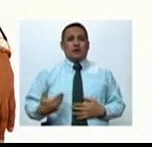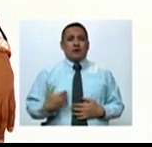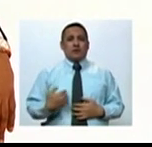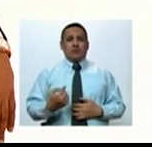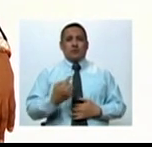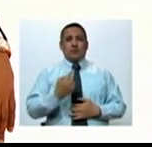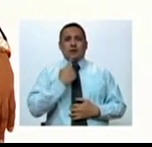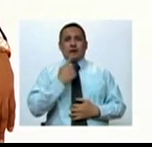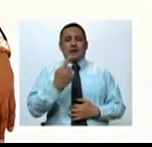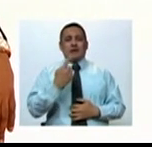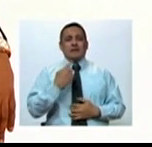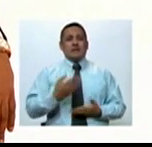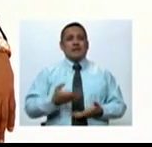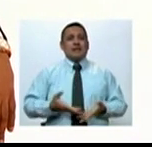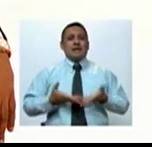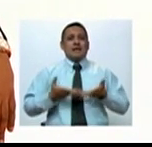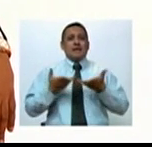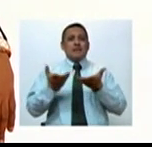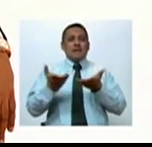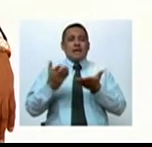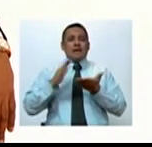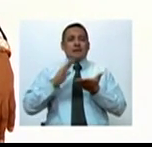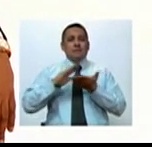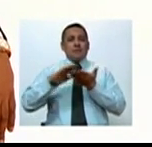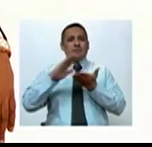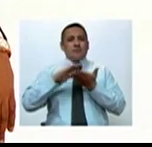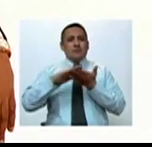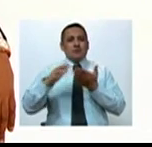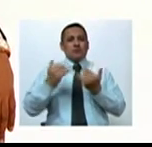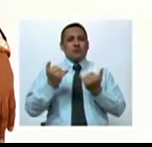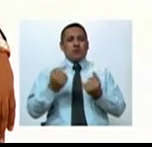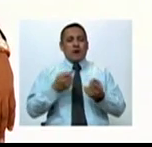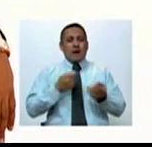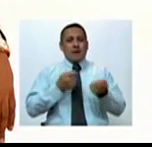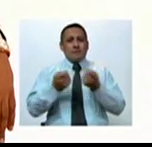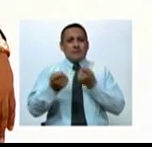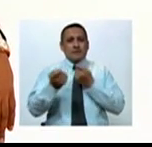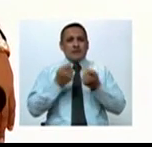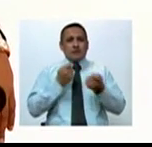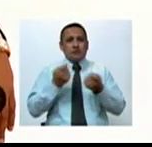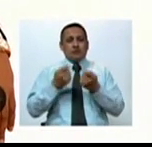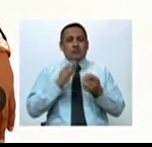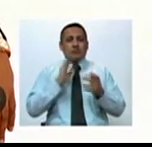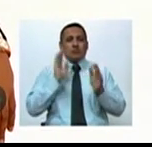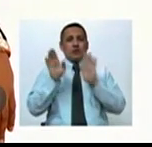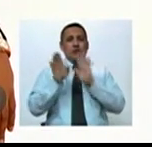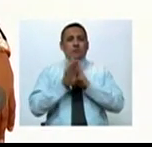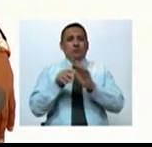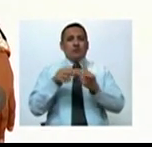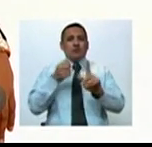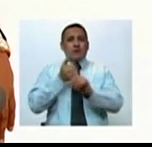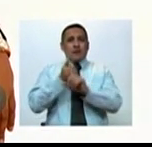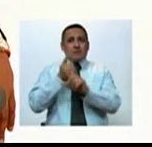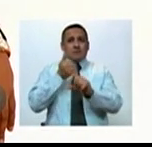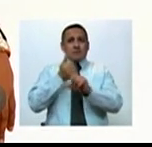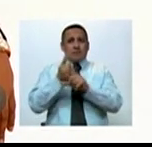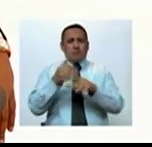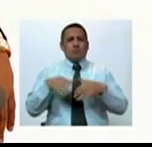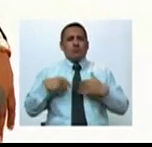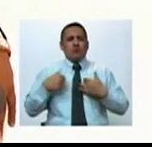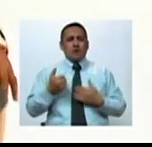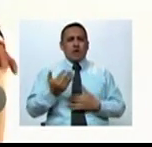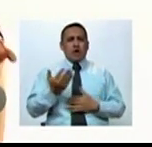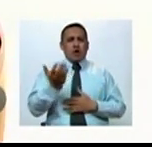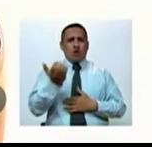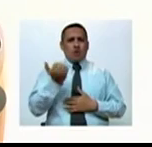es, le da la autotutela a la administración, es decir, ella misma puede